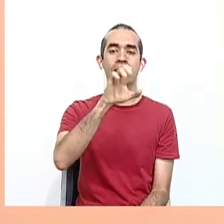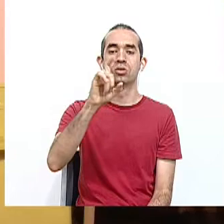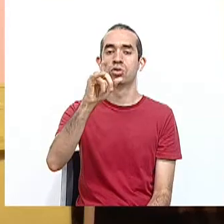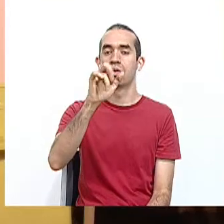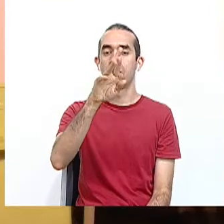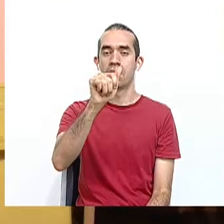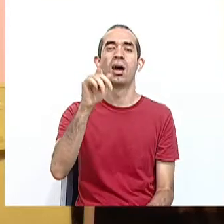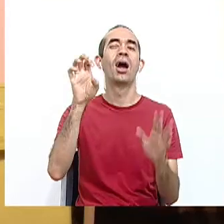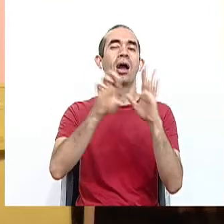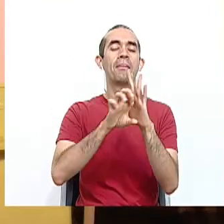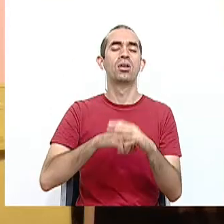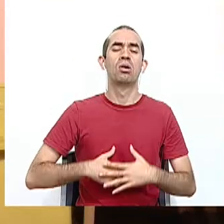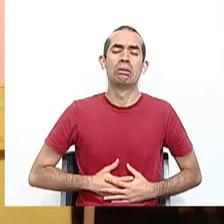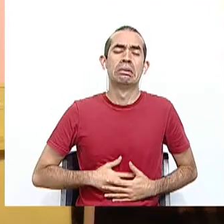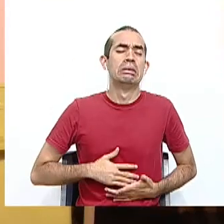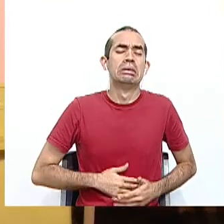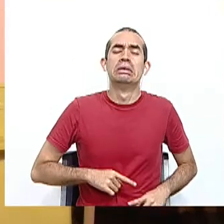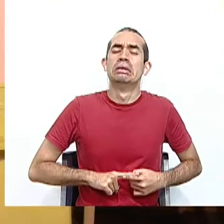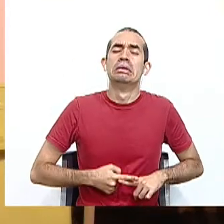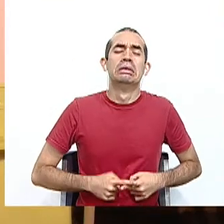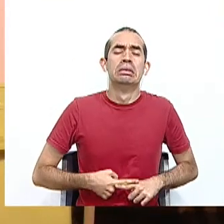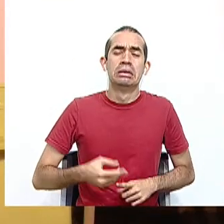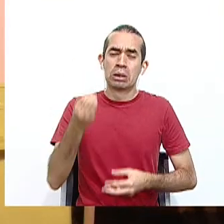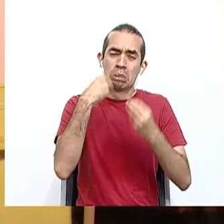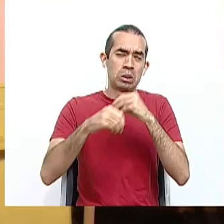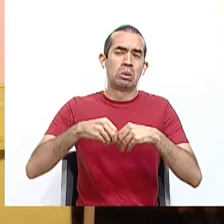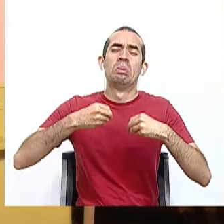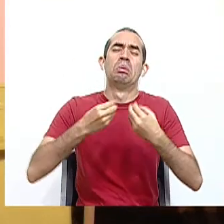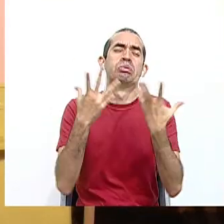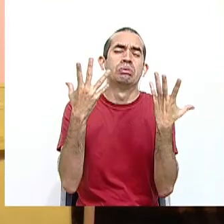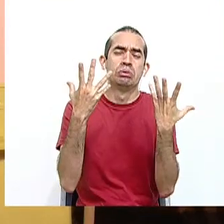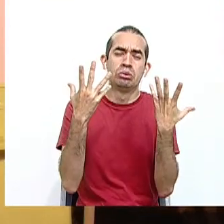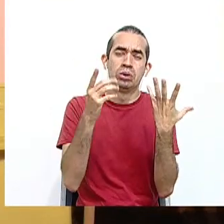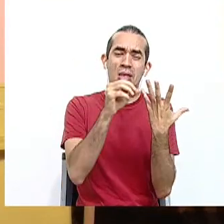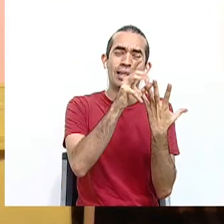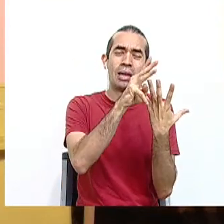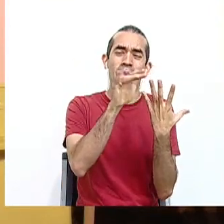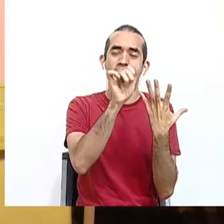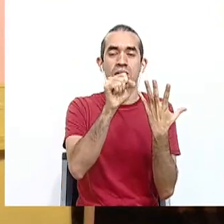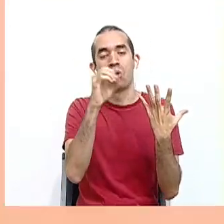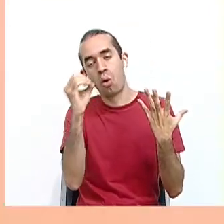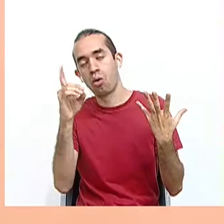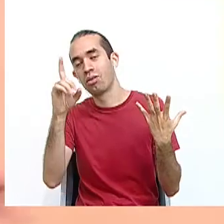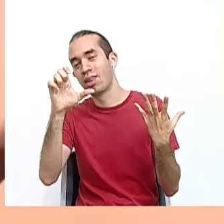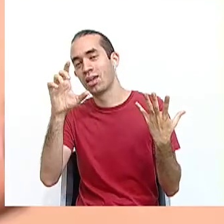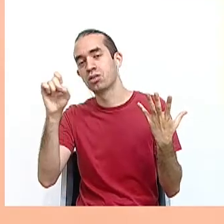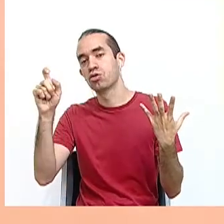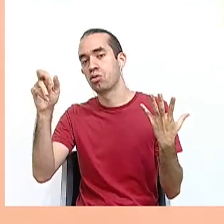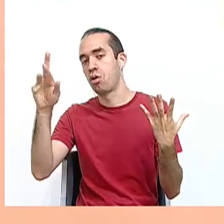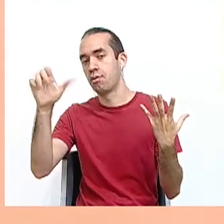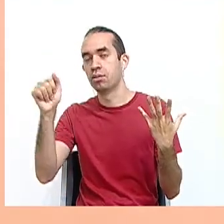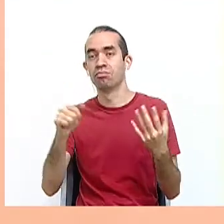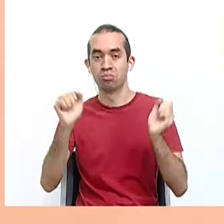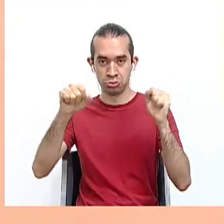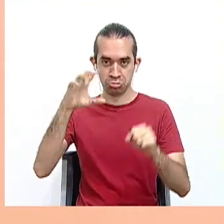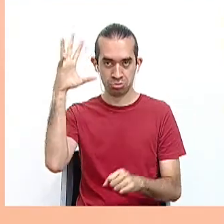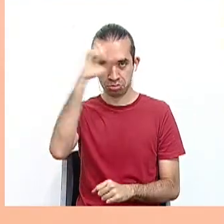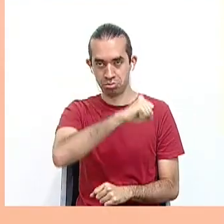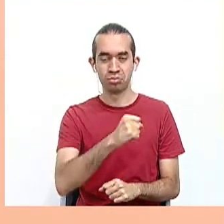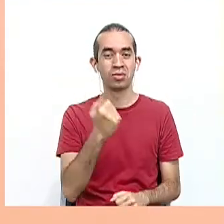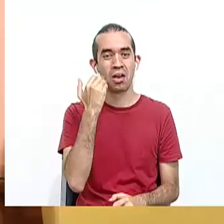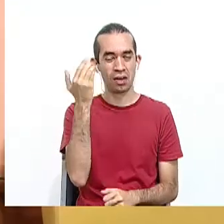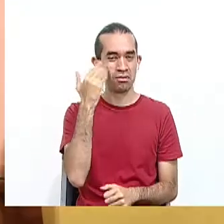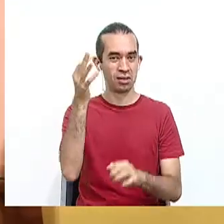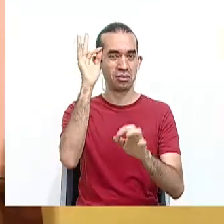así: me duele la barriga, he comido de más o de sobra. Ahora puedes distinguirlo de una manera